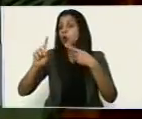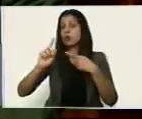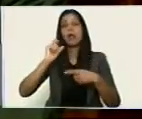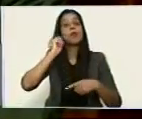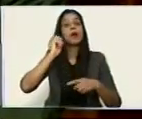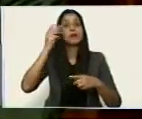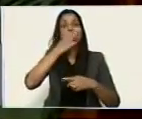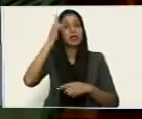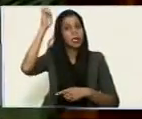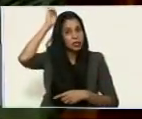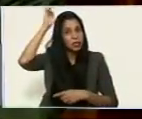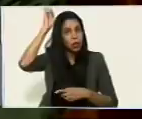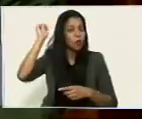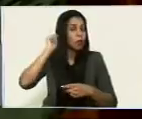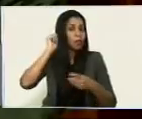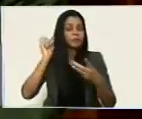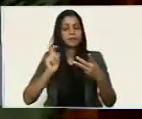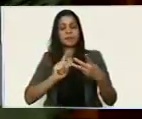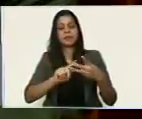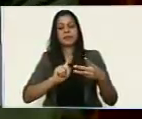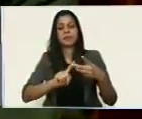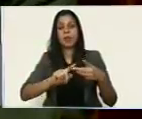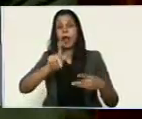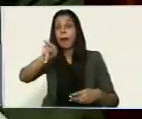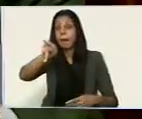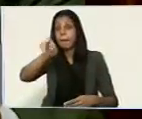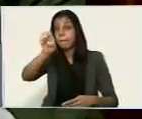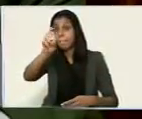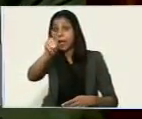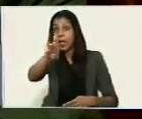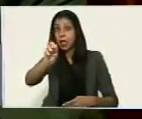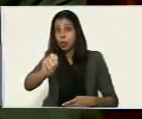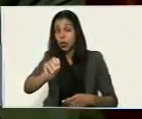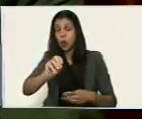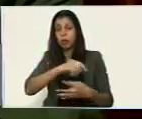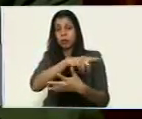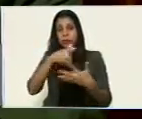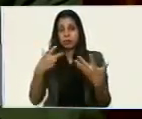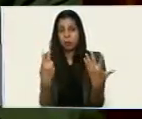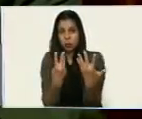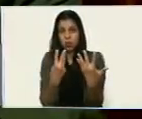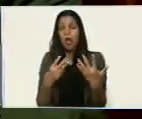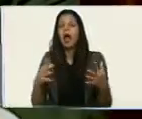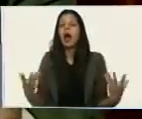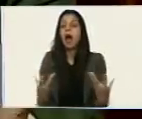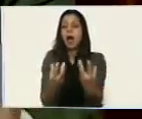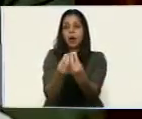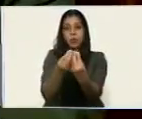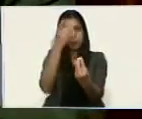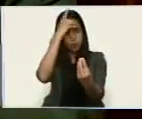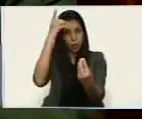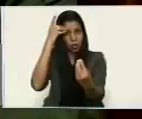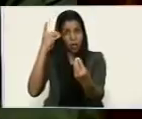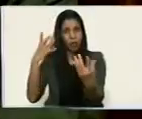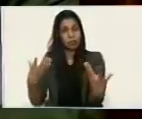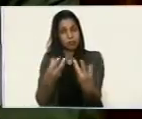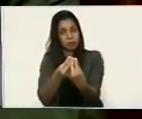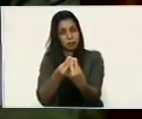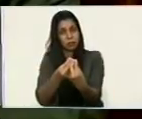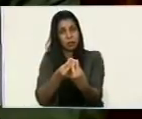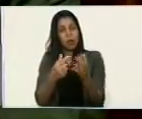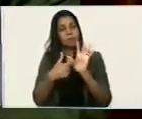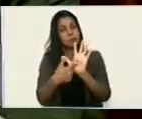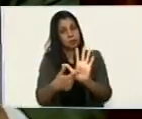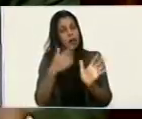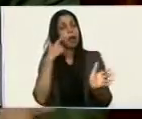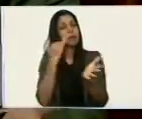Pocaterra, Pedro Carreño, para como expresión de todo lo que es esta Asamblea